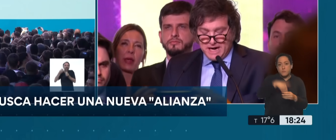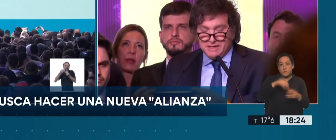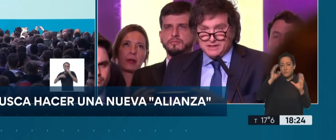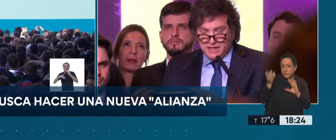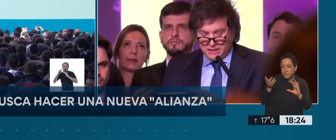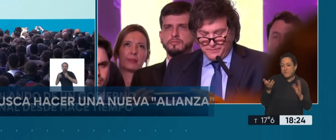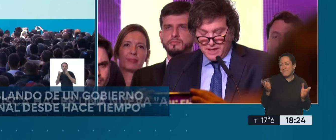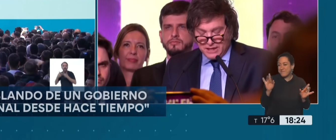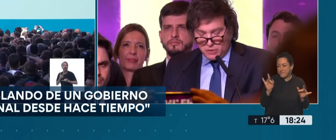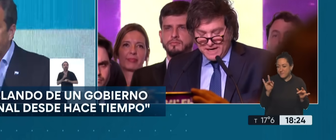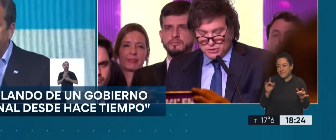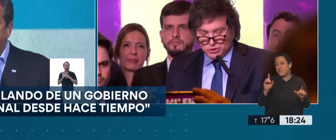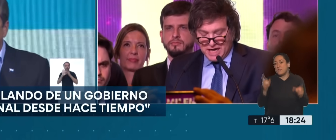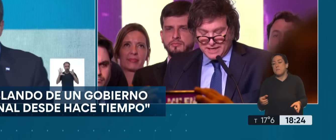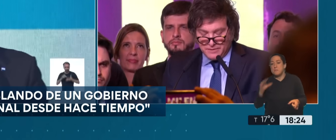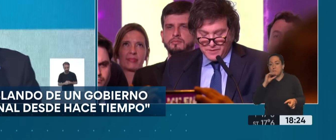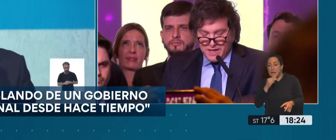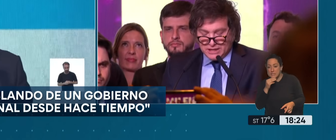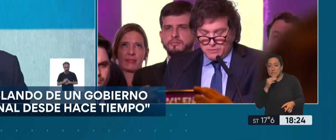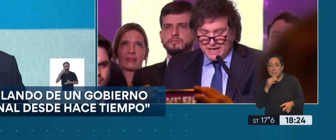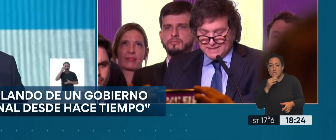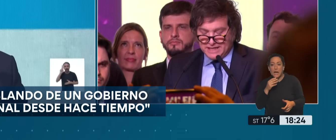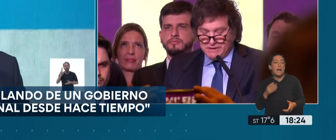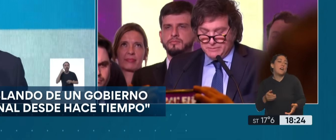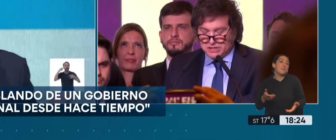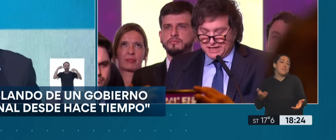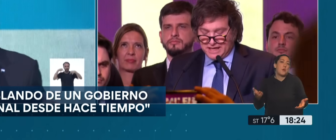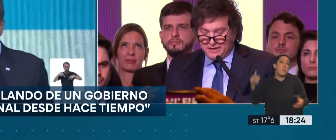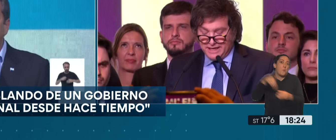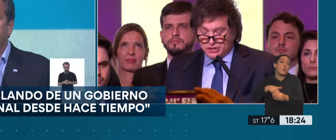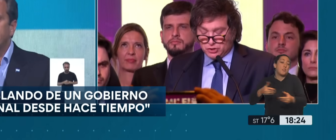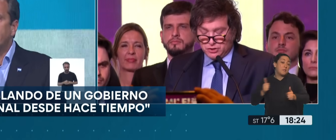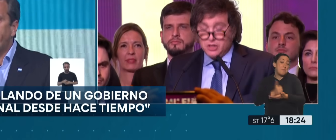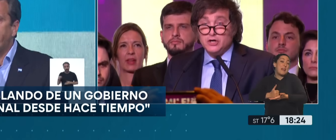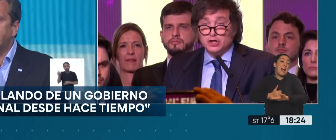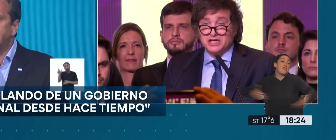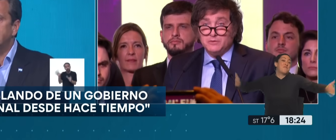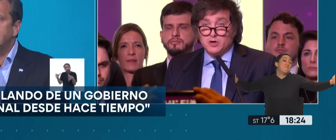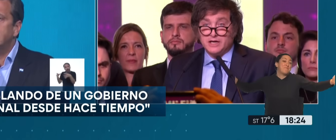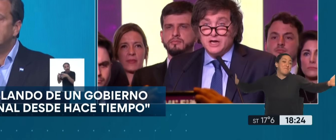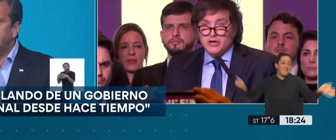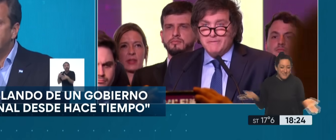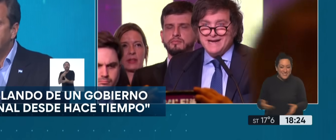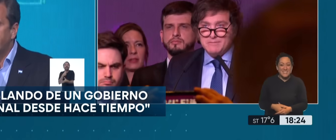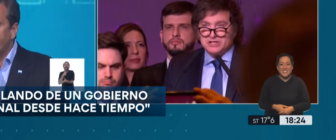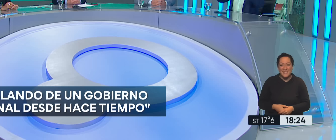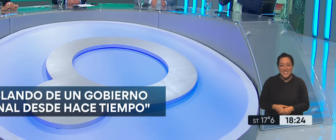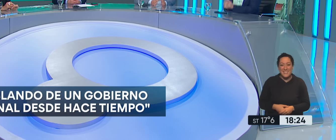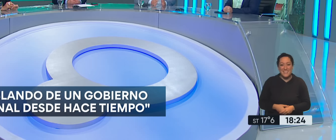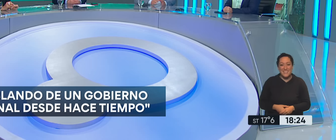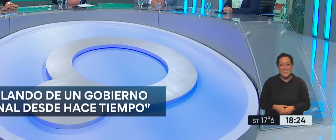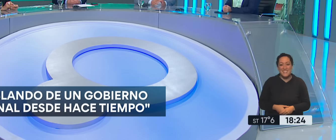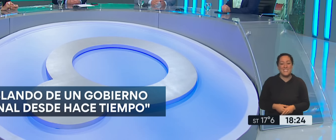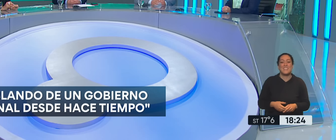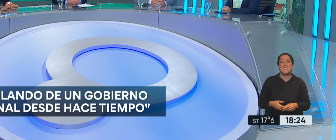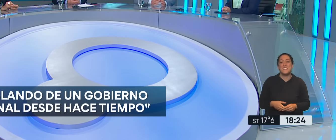queda y un como... Massa que te abre, un Massa que está abre, así. claro, te estoy esperando, le dice, te estoy esperando. De verdad. Estoy esperando. ¿Se puede hacer una